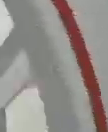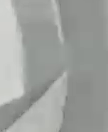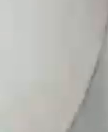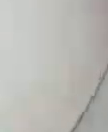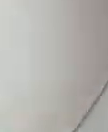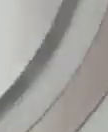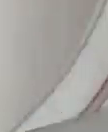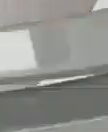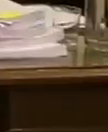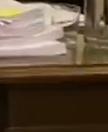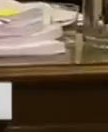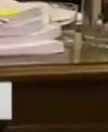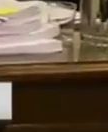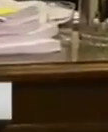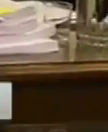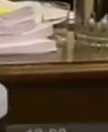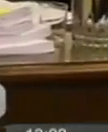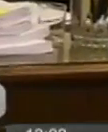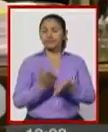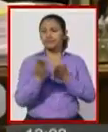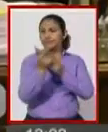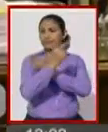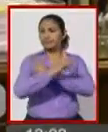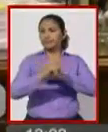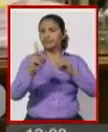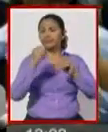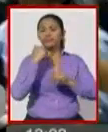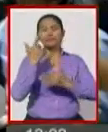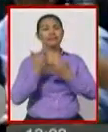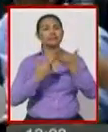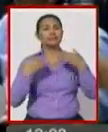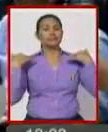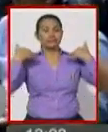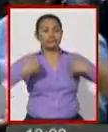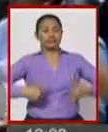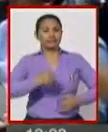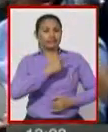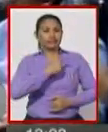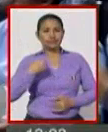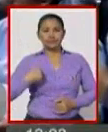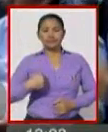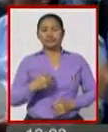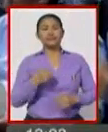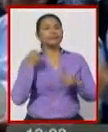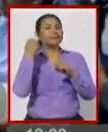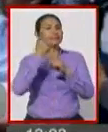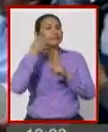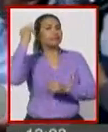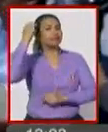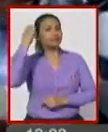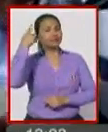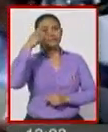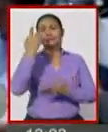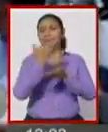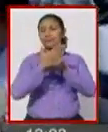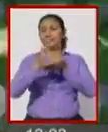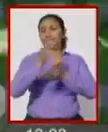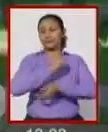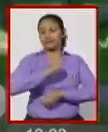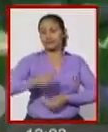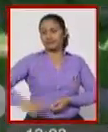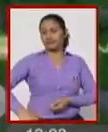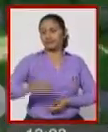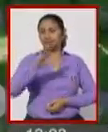En instantes, para demócratas, el caso Mochilas Chinas es un golpe de Estado para sacarlo al